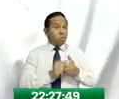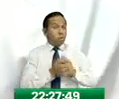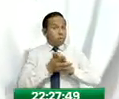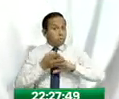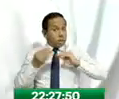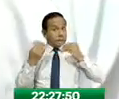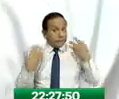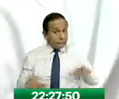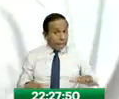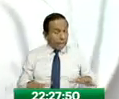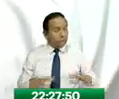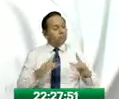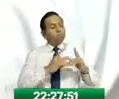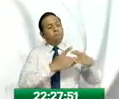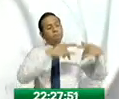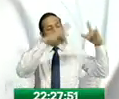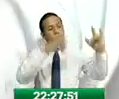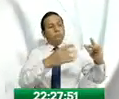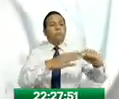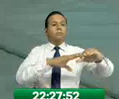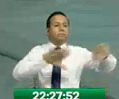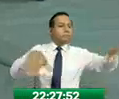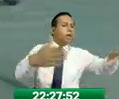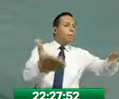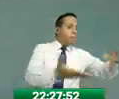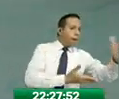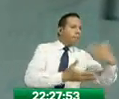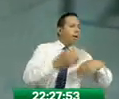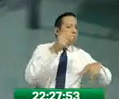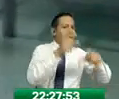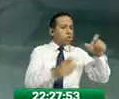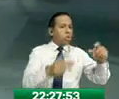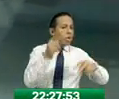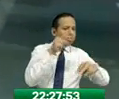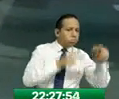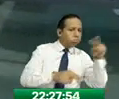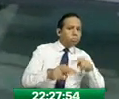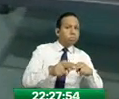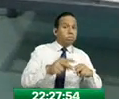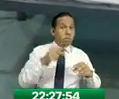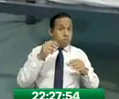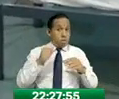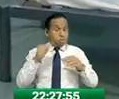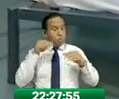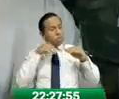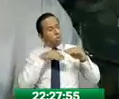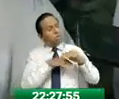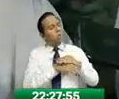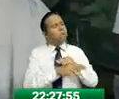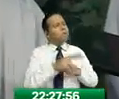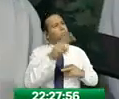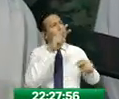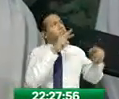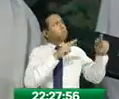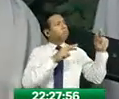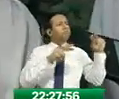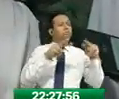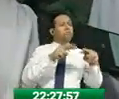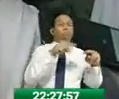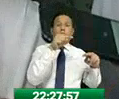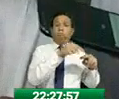pudo conocer de cerca el interior de la carpa, la misma que estará a disposición de la ciudadanía. En este